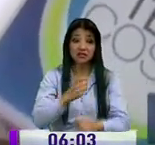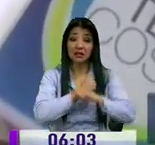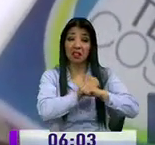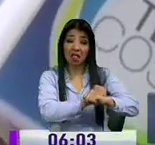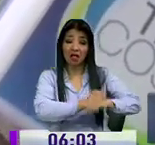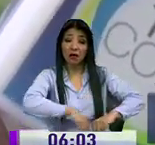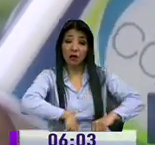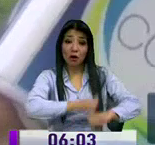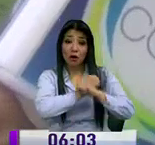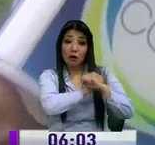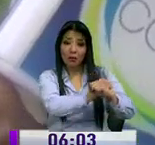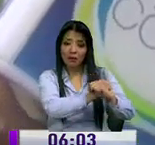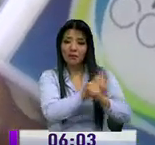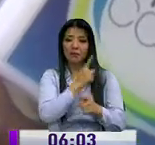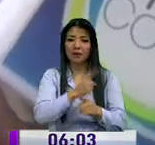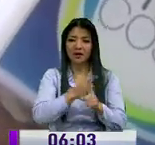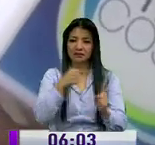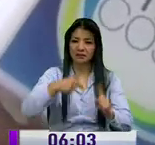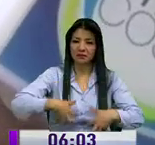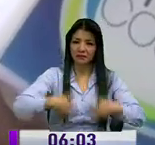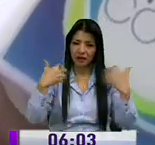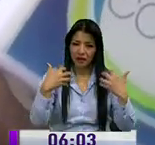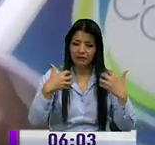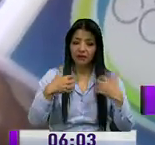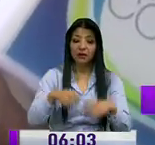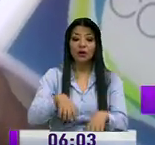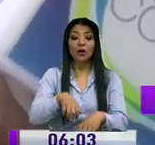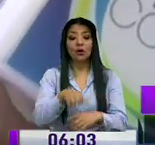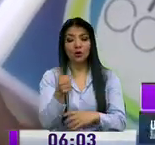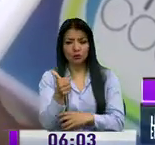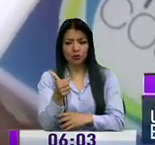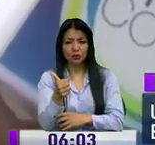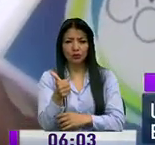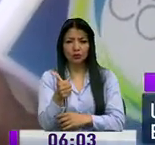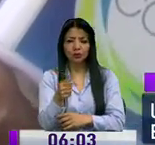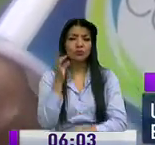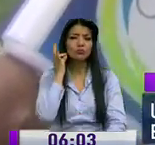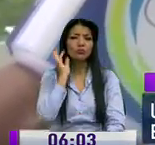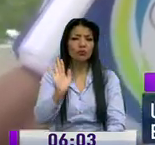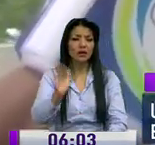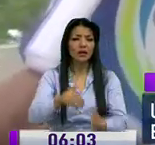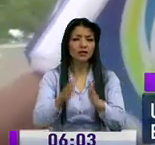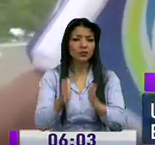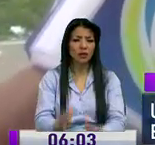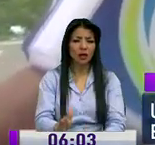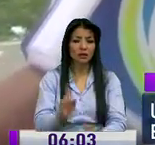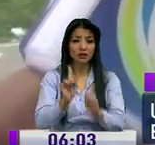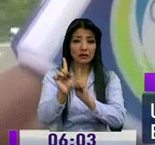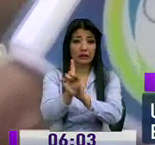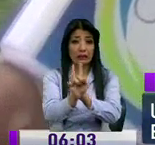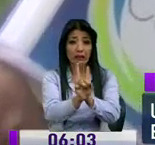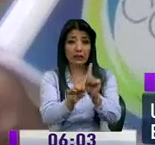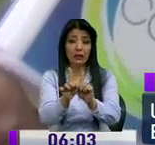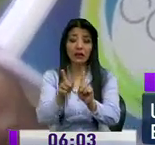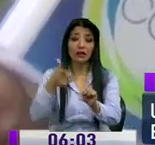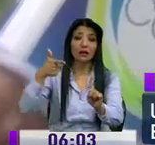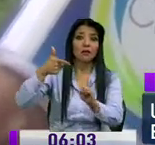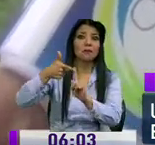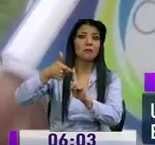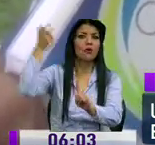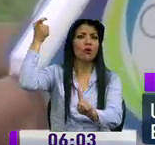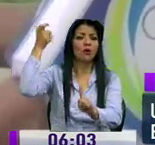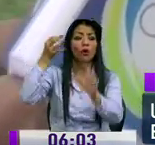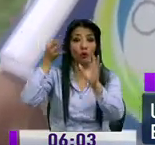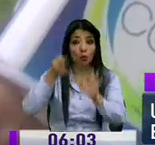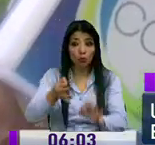otro muchacho adelante de una chica o de un estudiante que él se estaba cubriendo y le pega el tiro por al